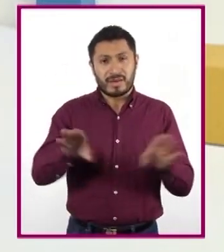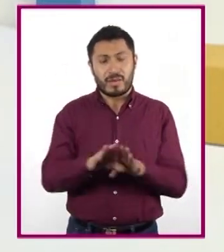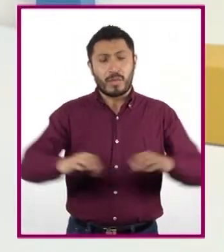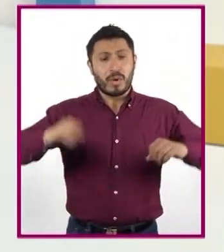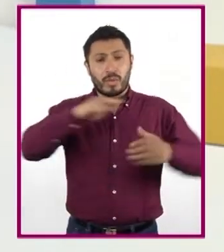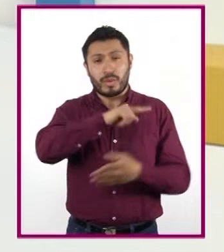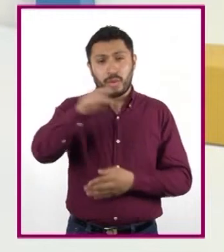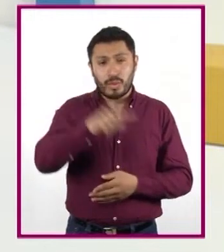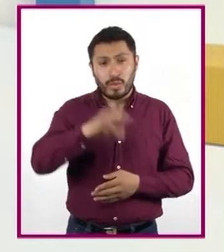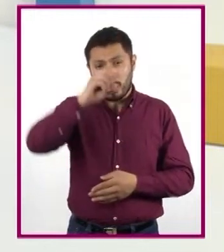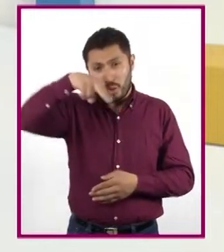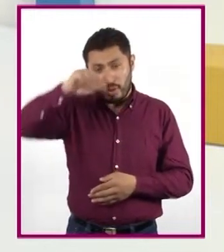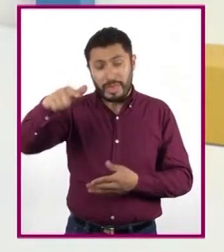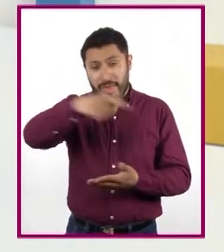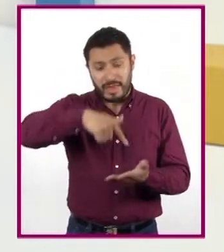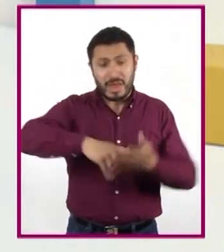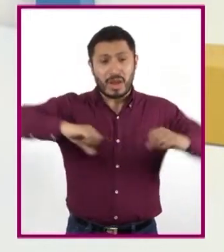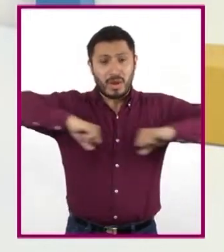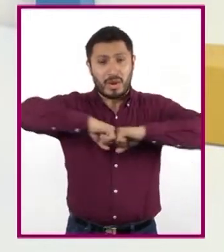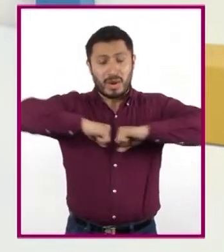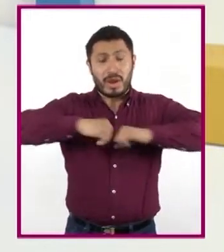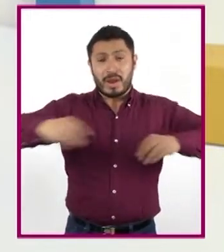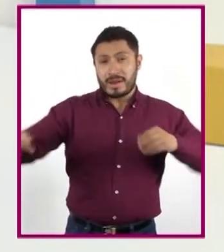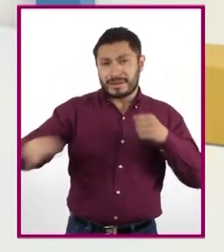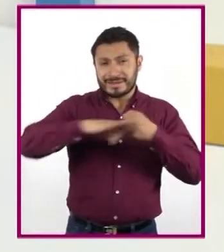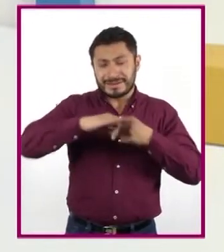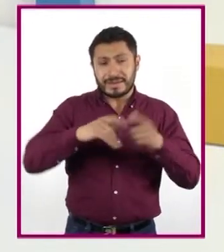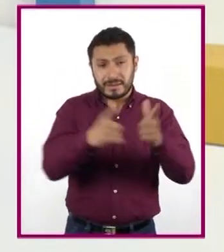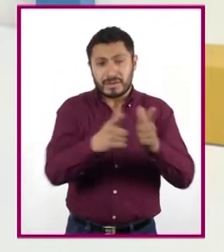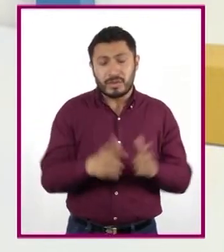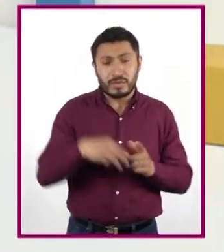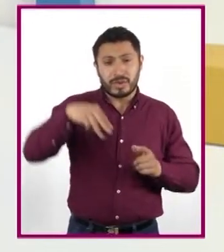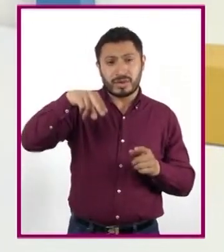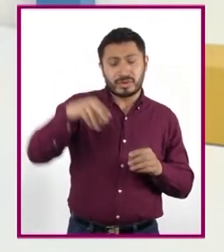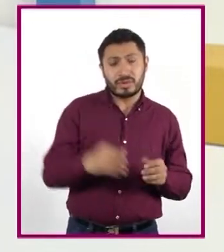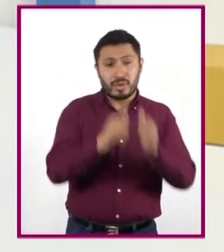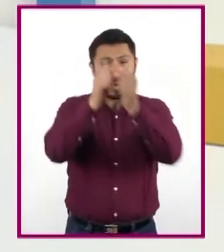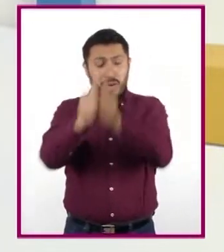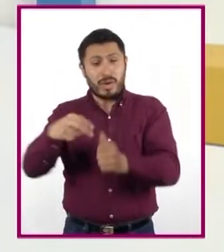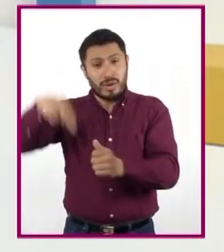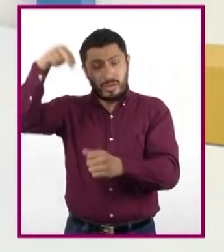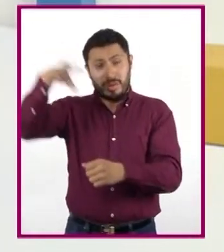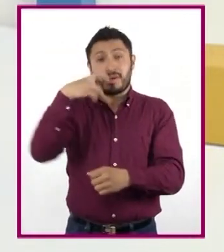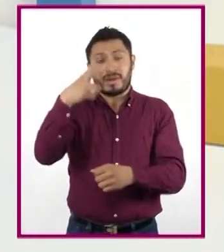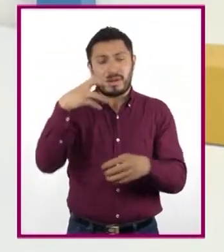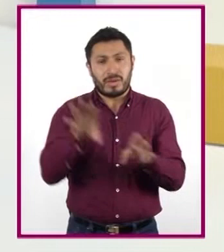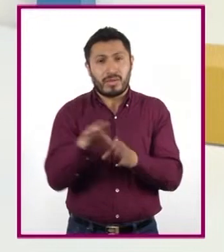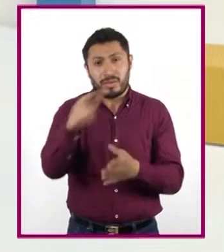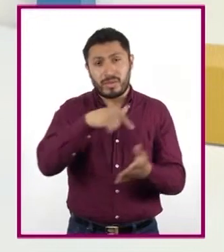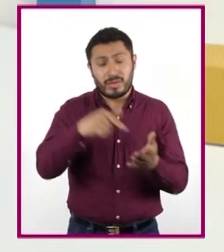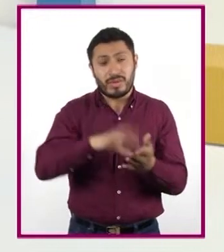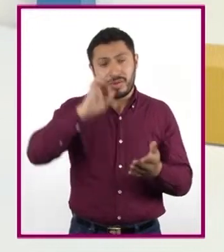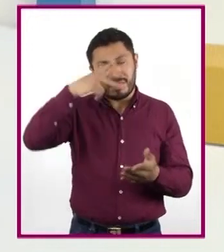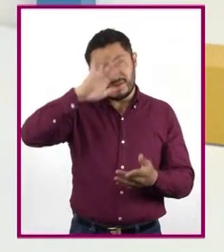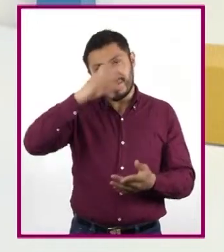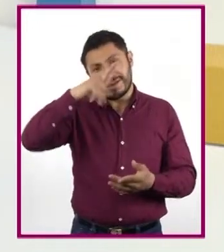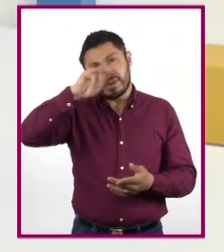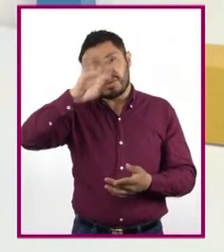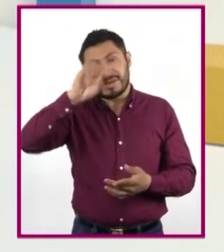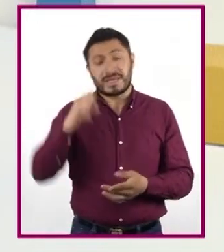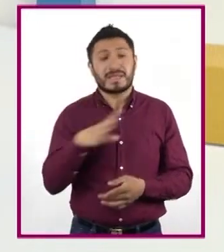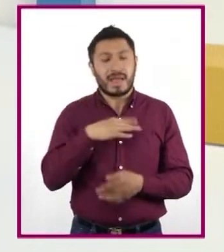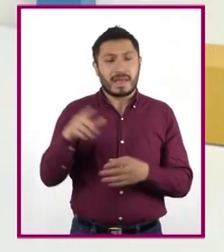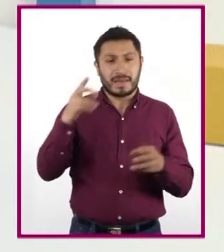frontera, la cual estaba muy cerca de grupos nómadas del norte. Es por ello que los asentamientos de la zona de Chalchihuites